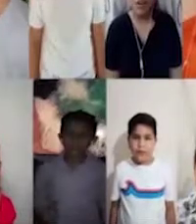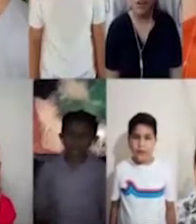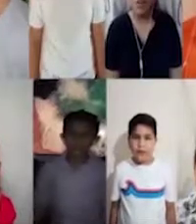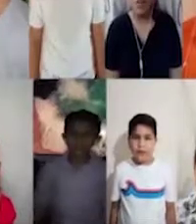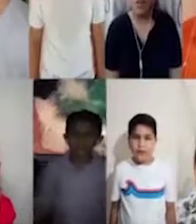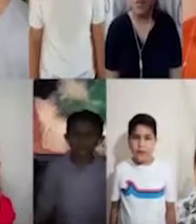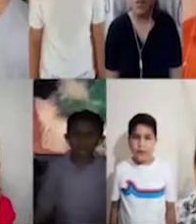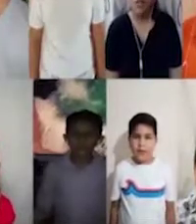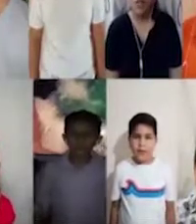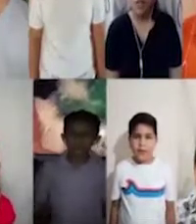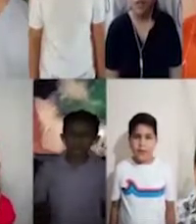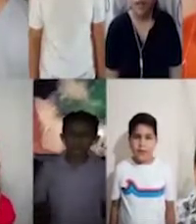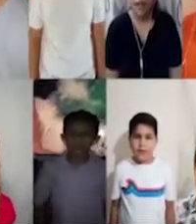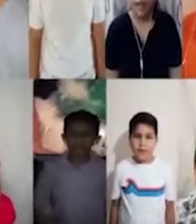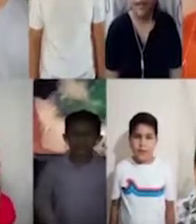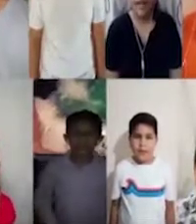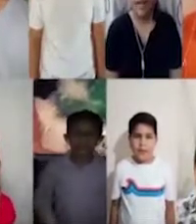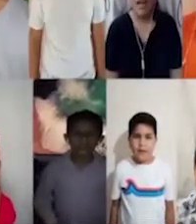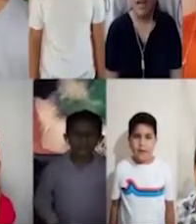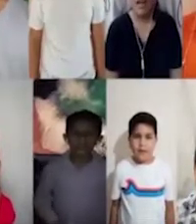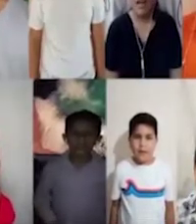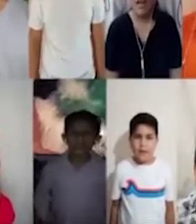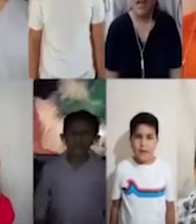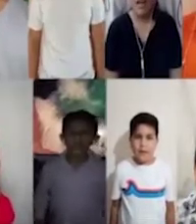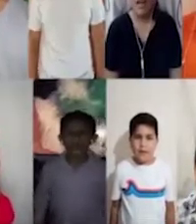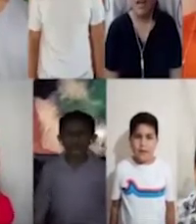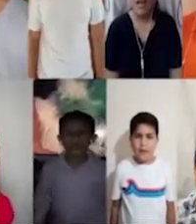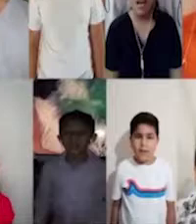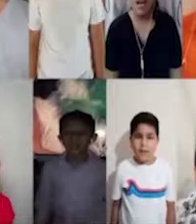pálido color.